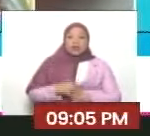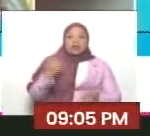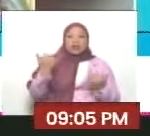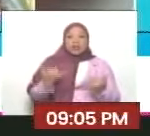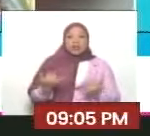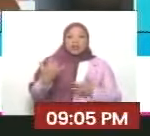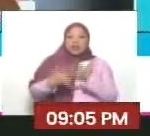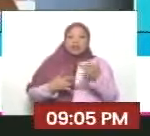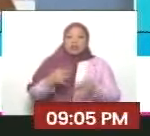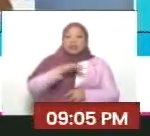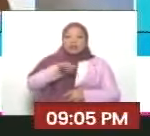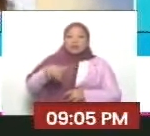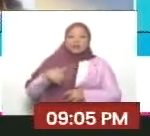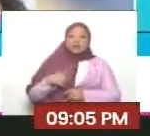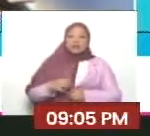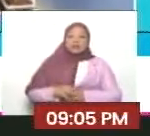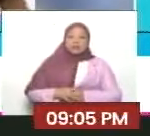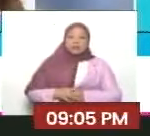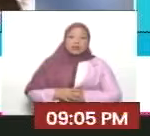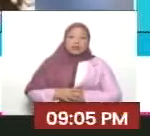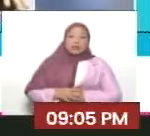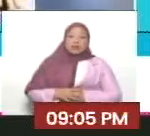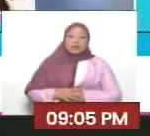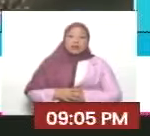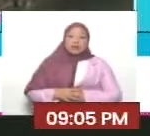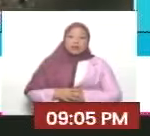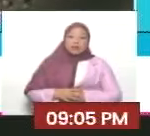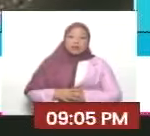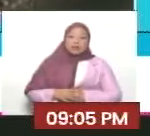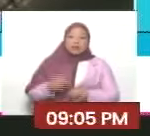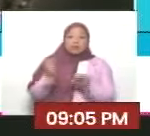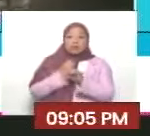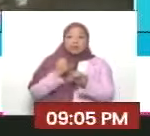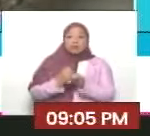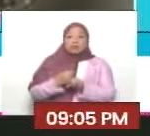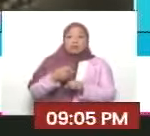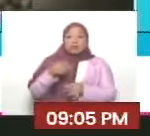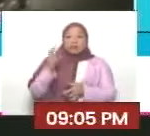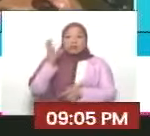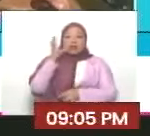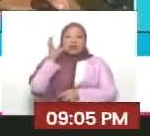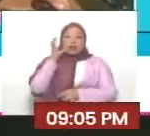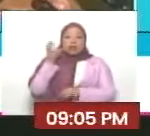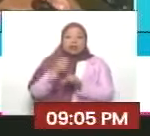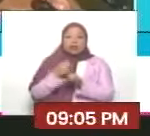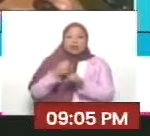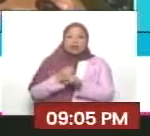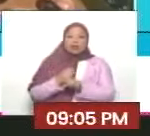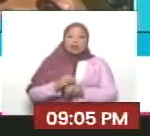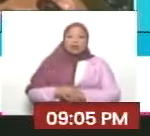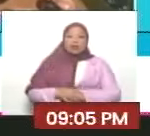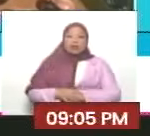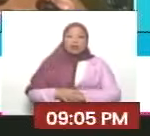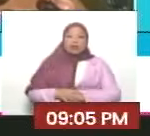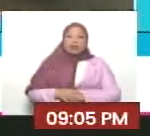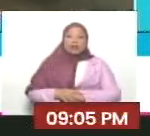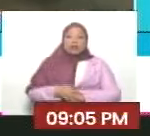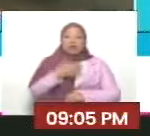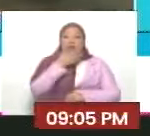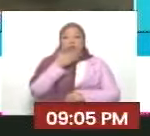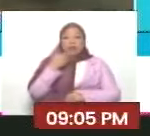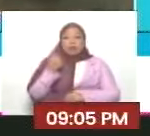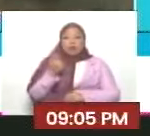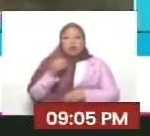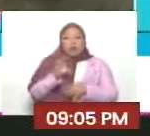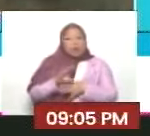decir, venimos luchando por mejorar la calidad del cacao barloventeño, porque la genética es inmejorable, lo que